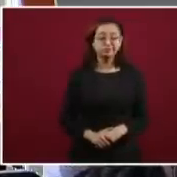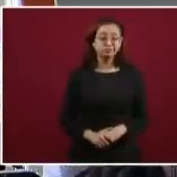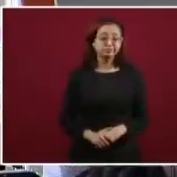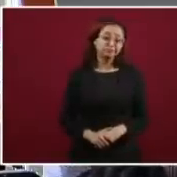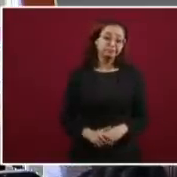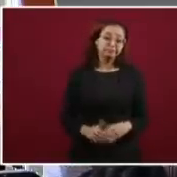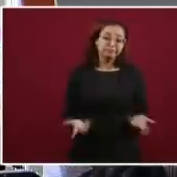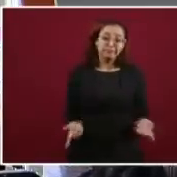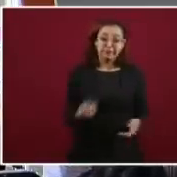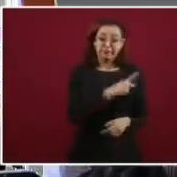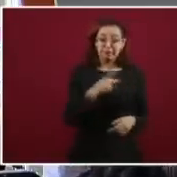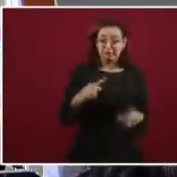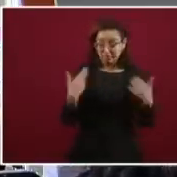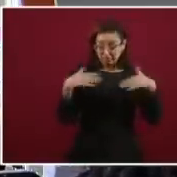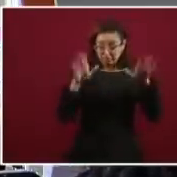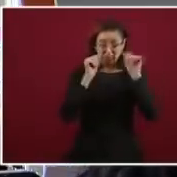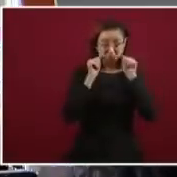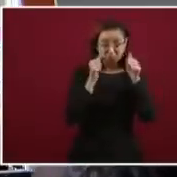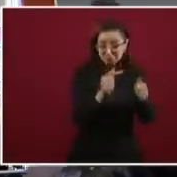pues sí